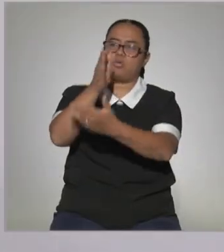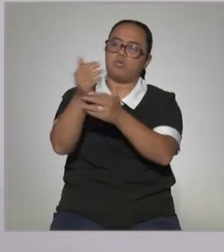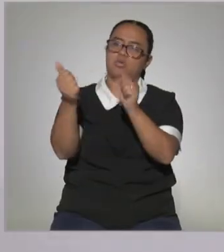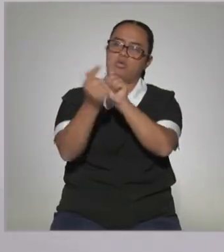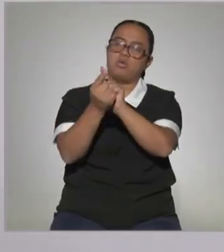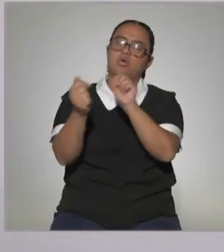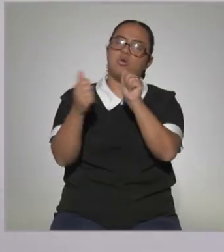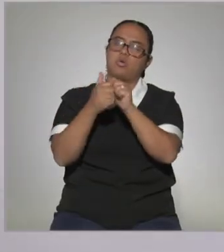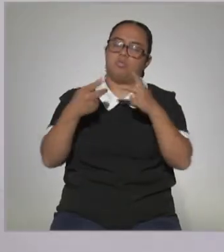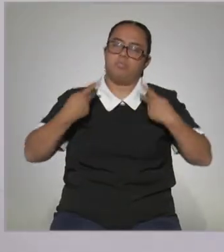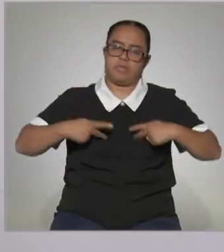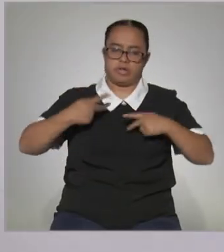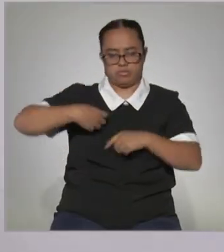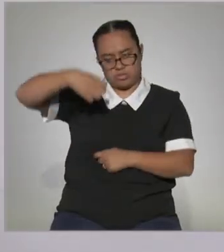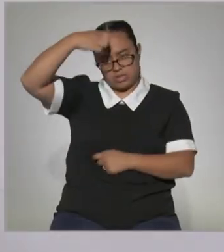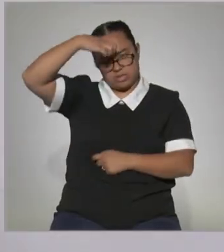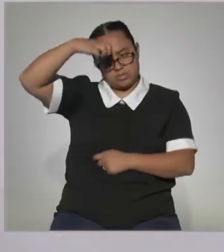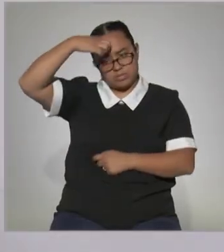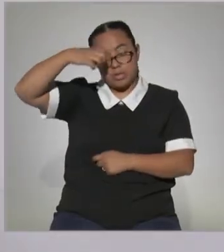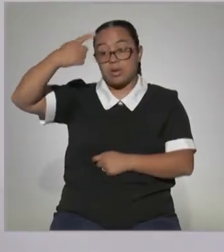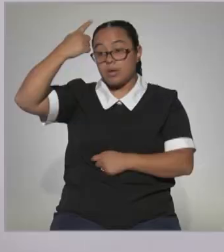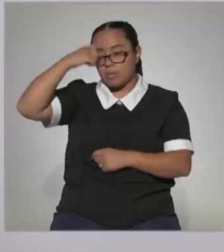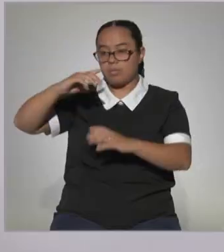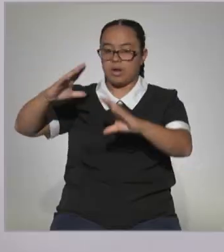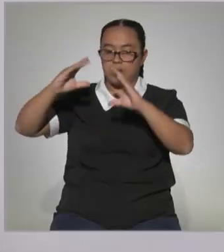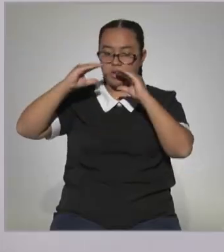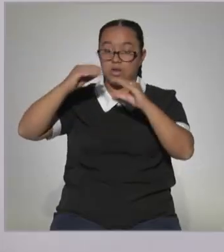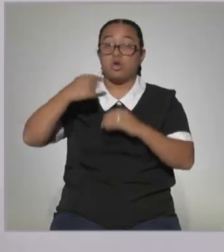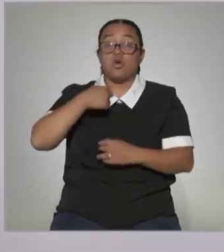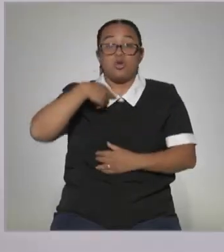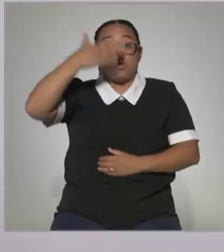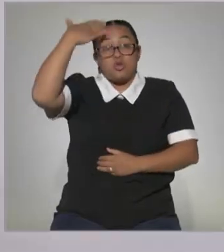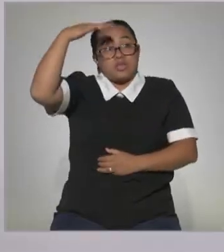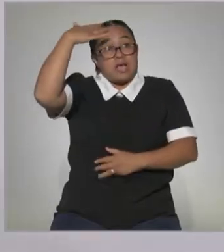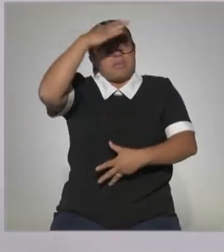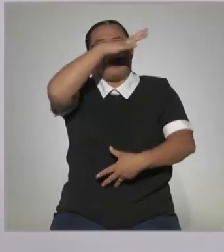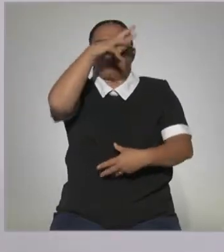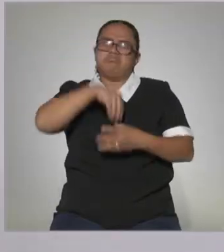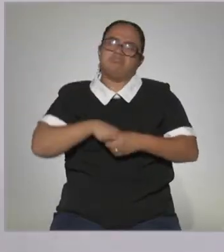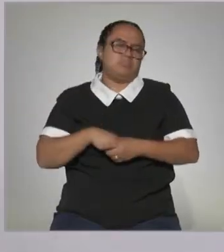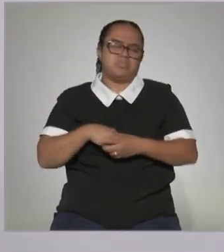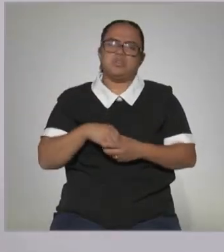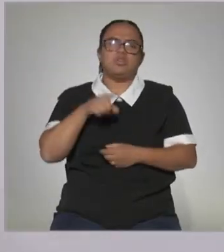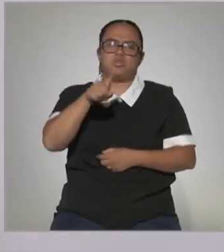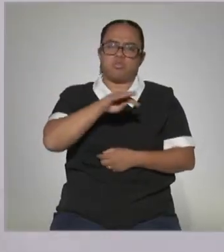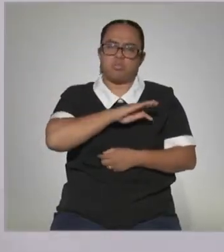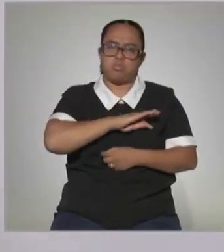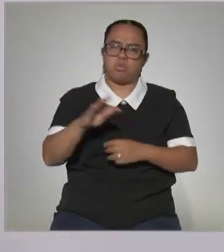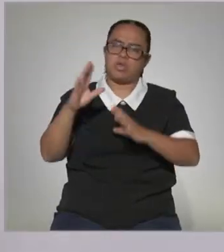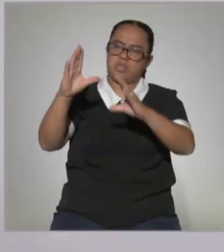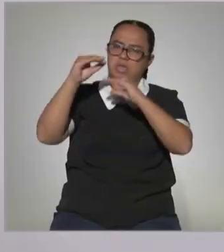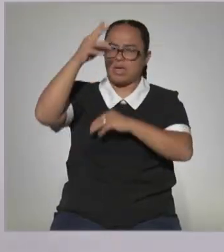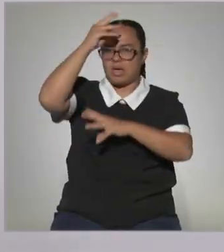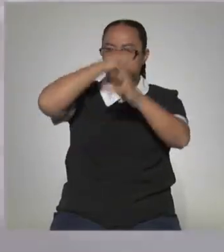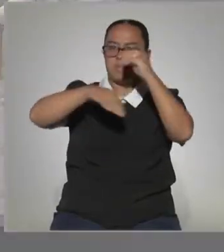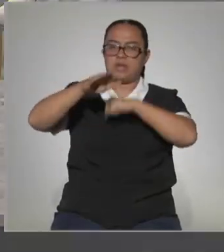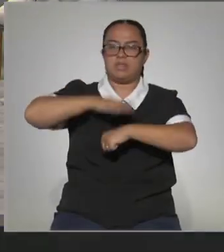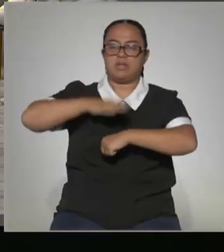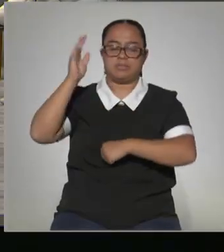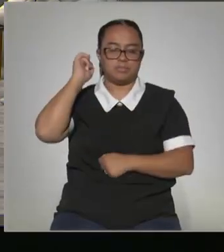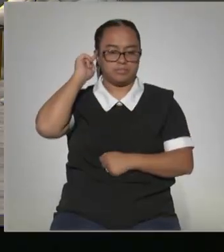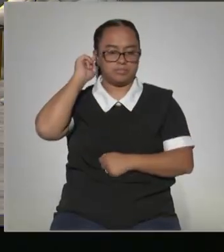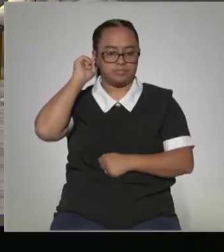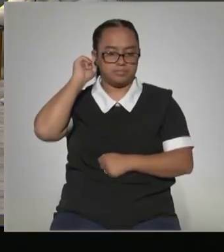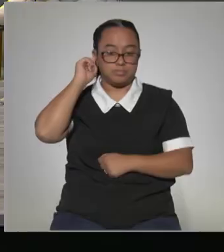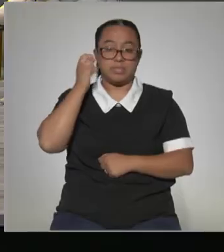profesional para que nos enseñe. No tenemos que saberlo solo porque sí, existe la forma de que te lo enseñe, ¿no? Gracias. El